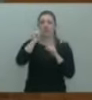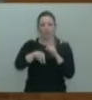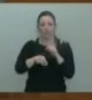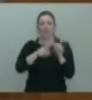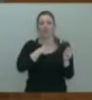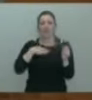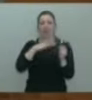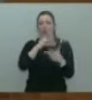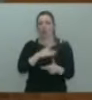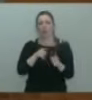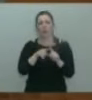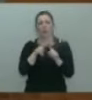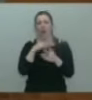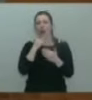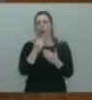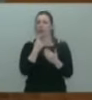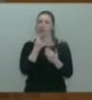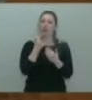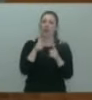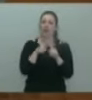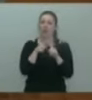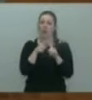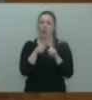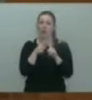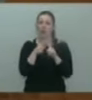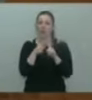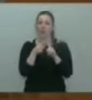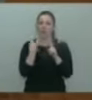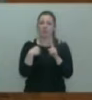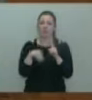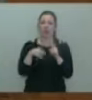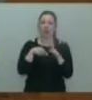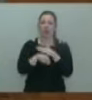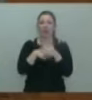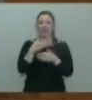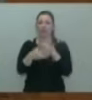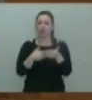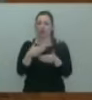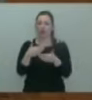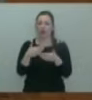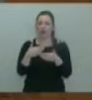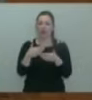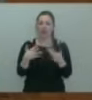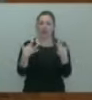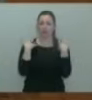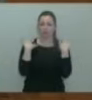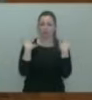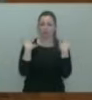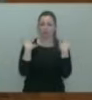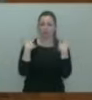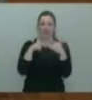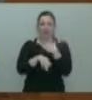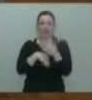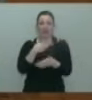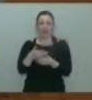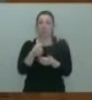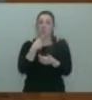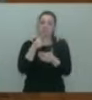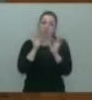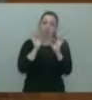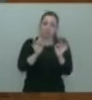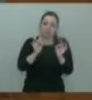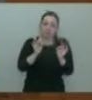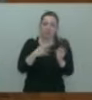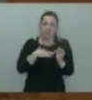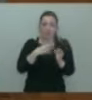algo así, a lo que ahora se denomina como una encomienda de gestión. Una encomienda de gestión. Bueno, quizá ustedes